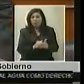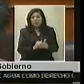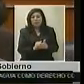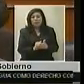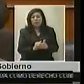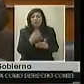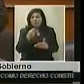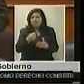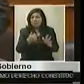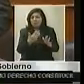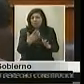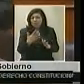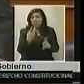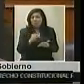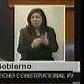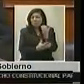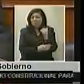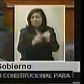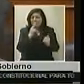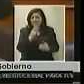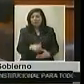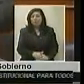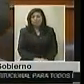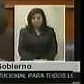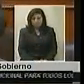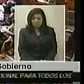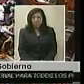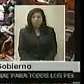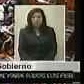peruanos de Pensión 65 más pobres del Perú. Muchas gracias, presidente. Gracias, primer ministro.